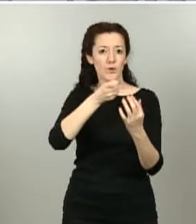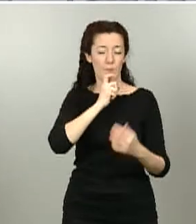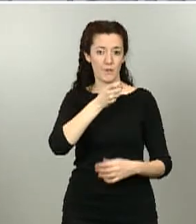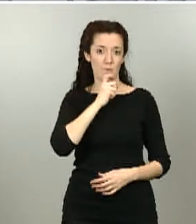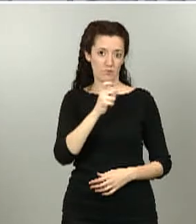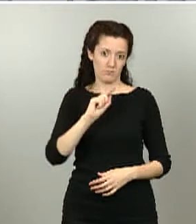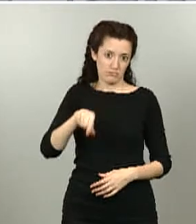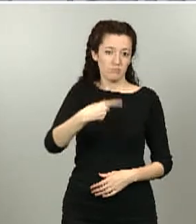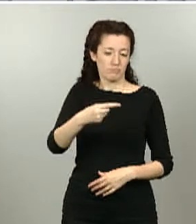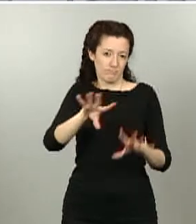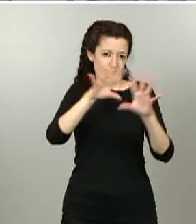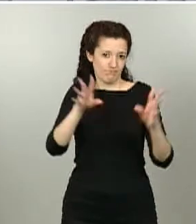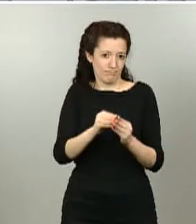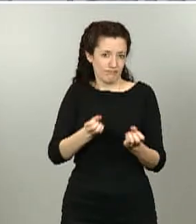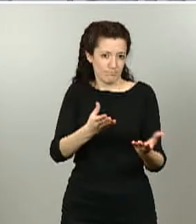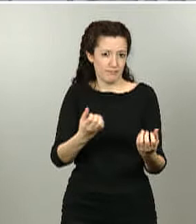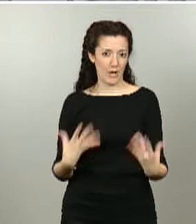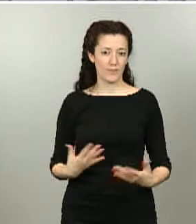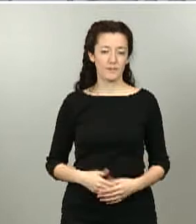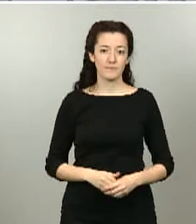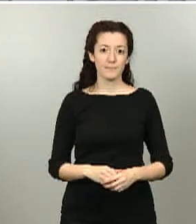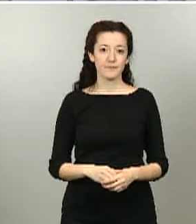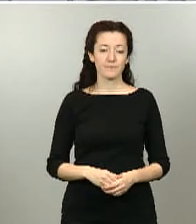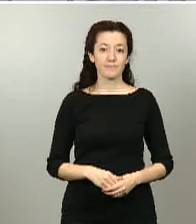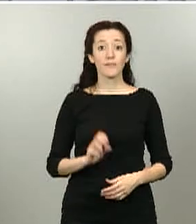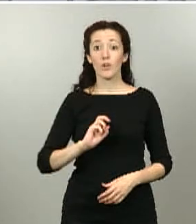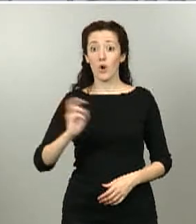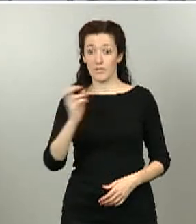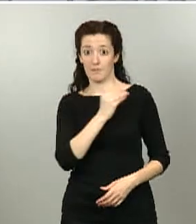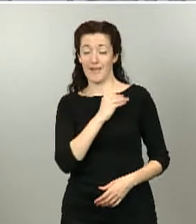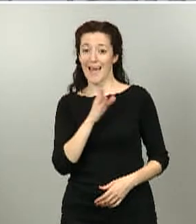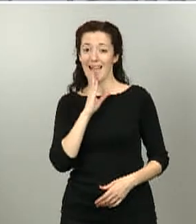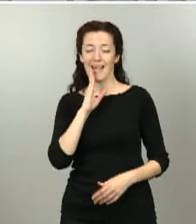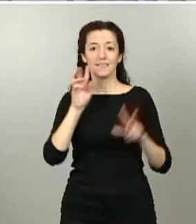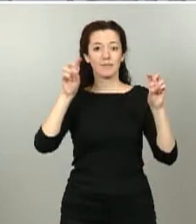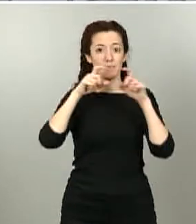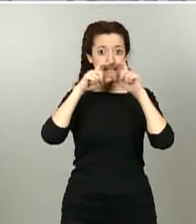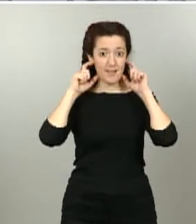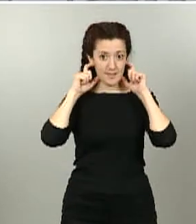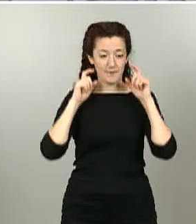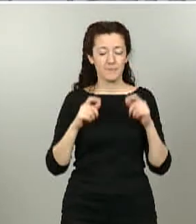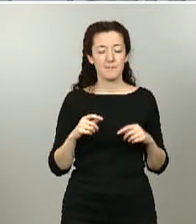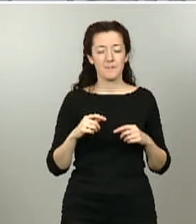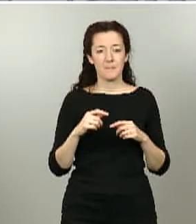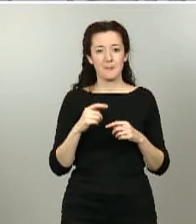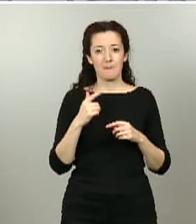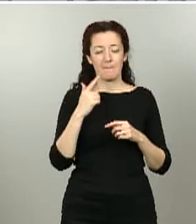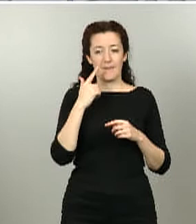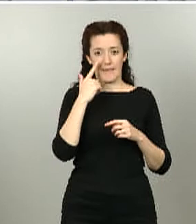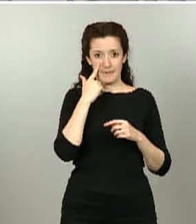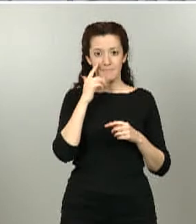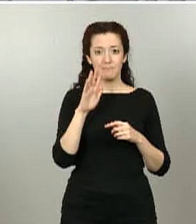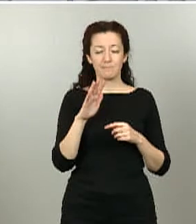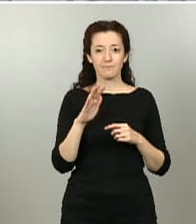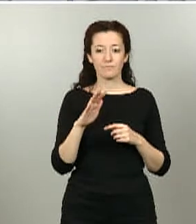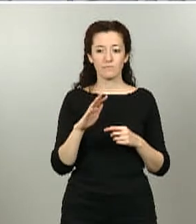correctamente. La otra pregunta sobre las mascarillas. Vamos a ver, es una de las cosas que yo creo que hemos repetido